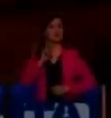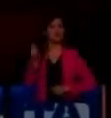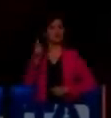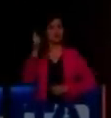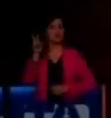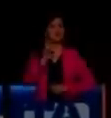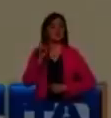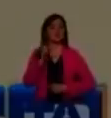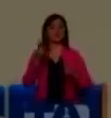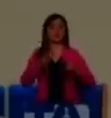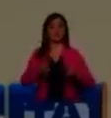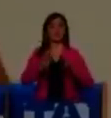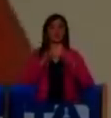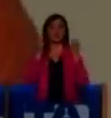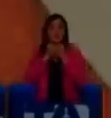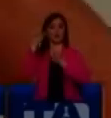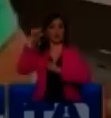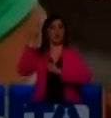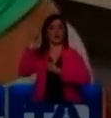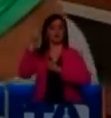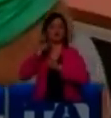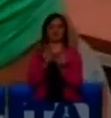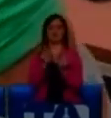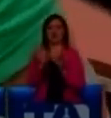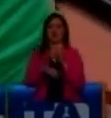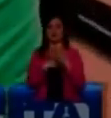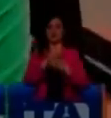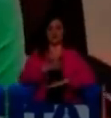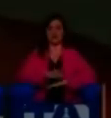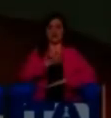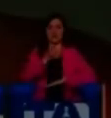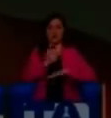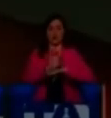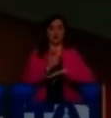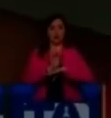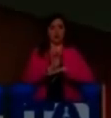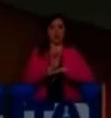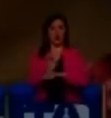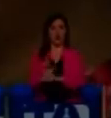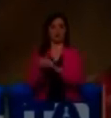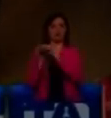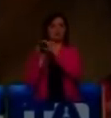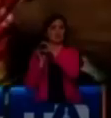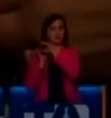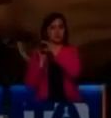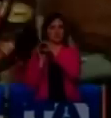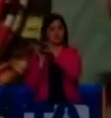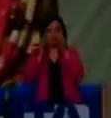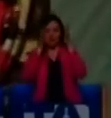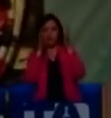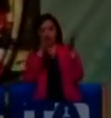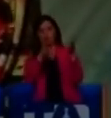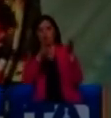de las víctimas, sino de un Estado en general. En este caso, las autoridades ecuatorianas tienen la obligación de prestar una